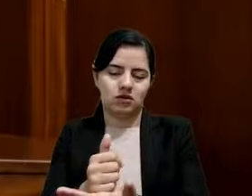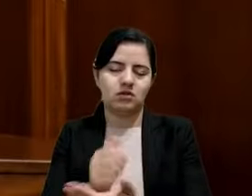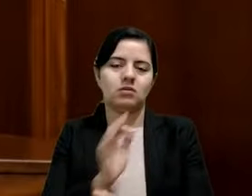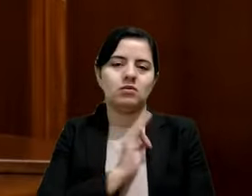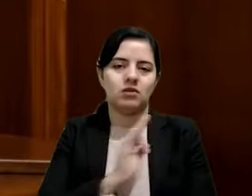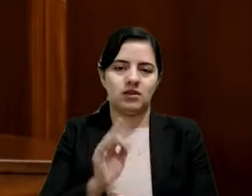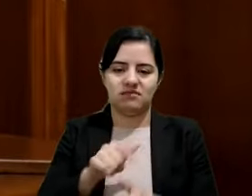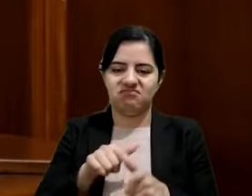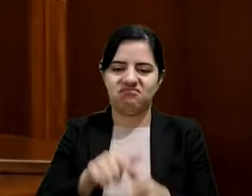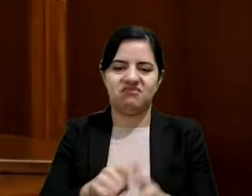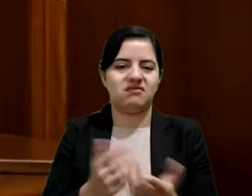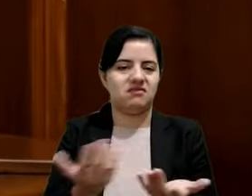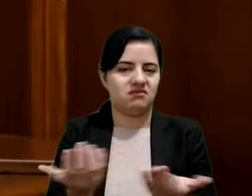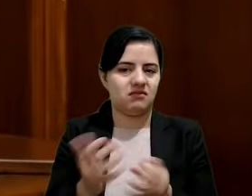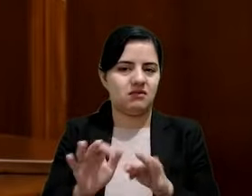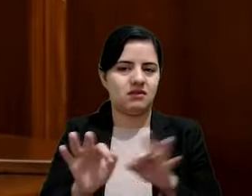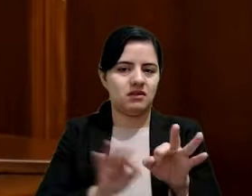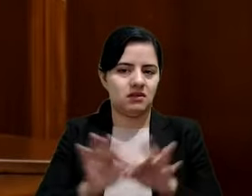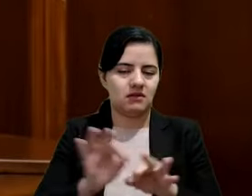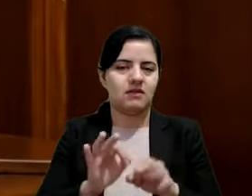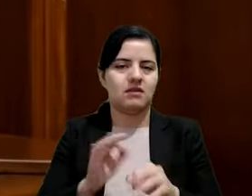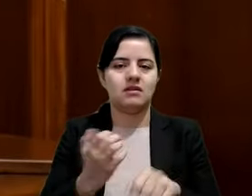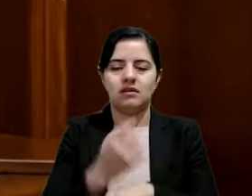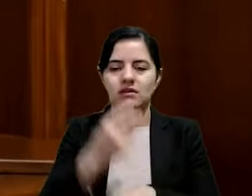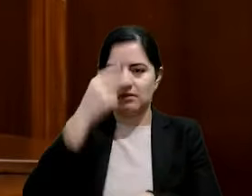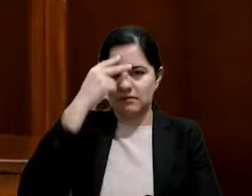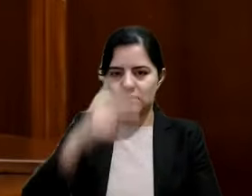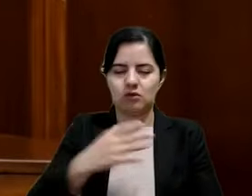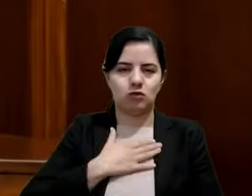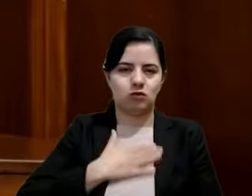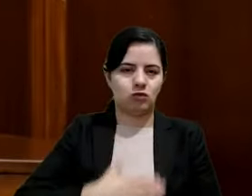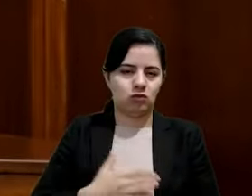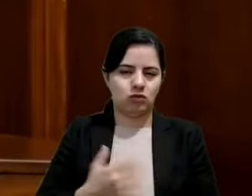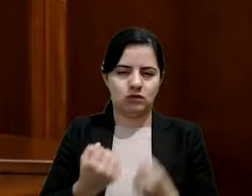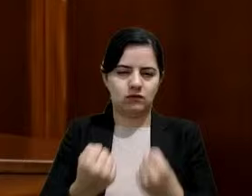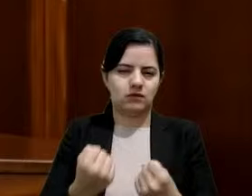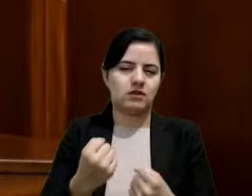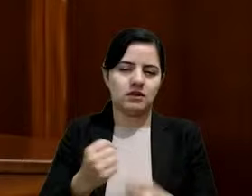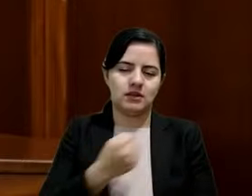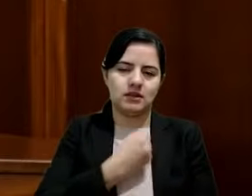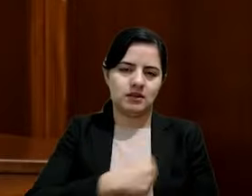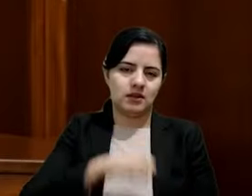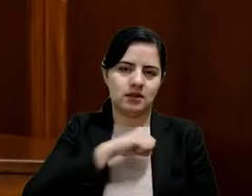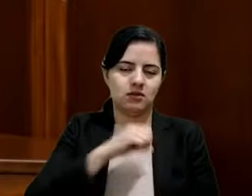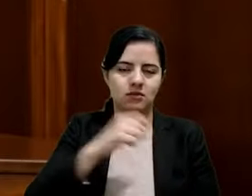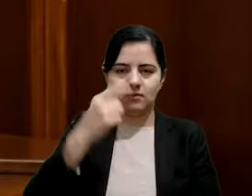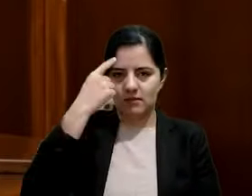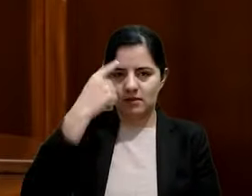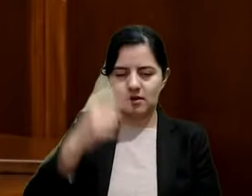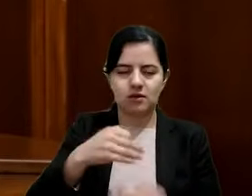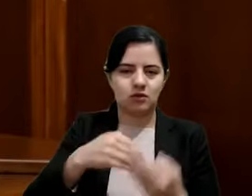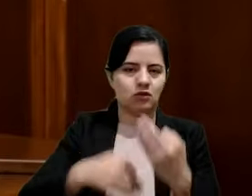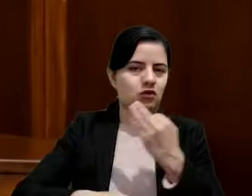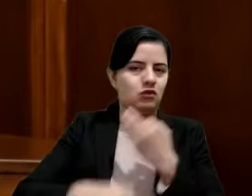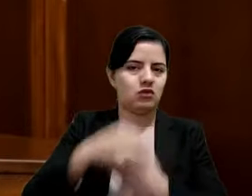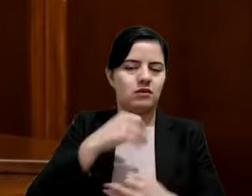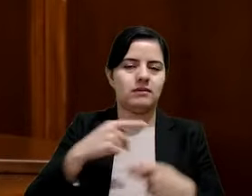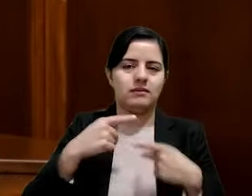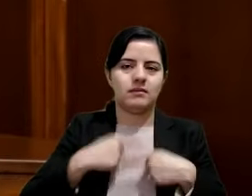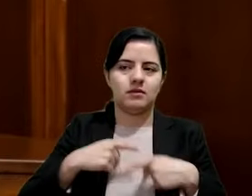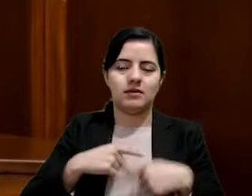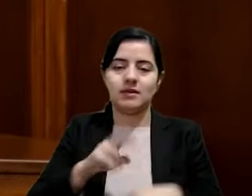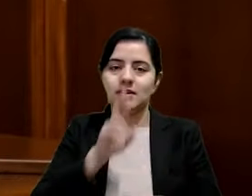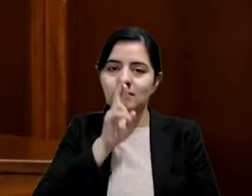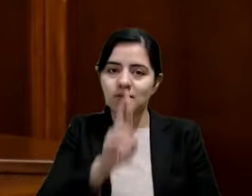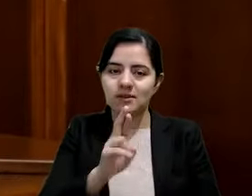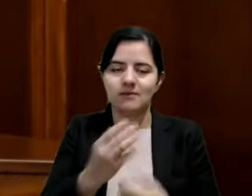más más solidario y más saludable para todas todos y todes por su respuesta